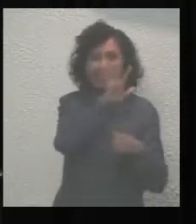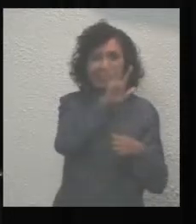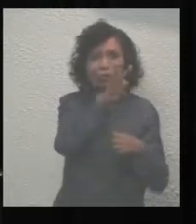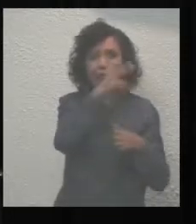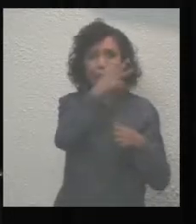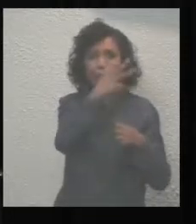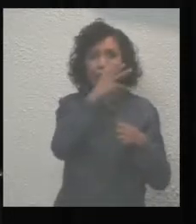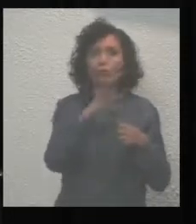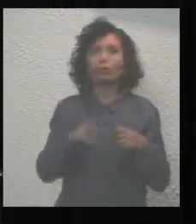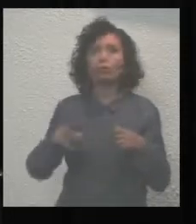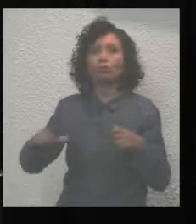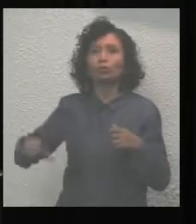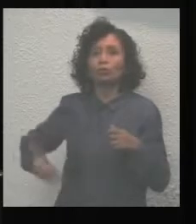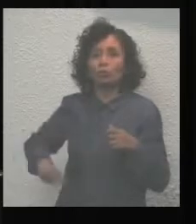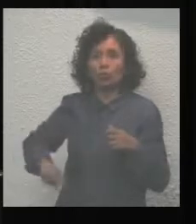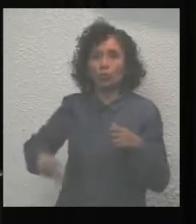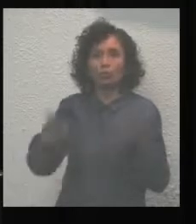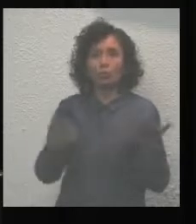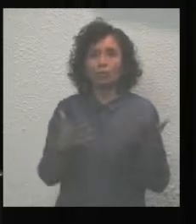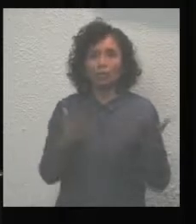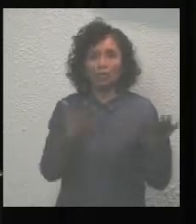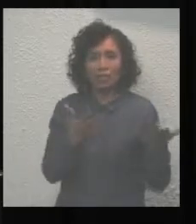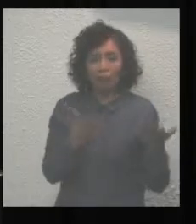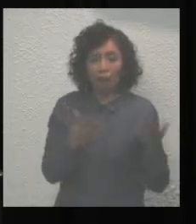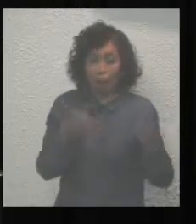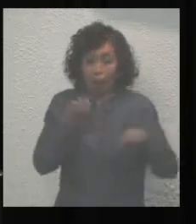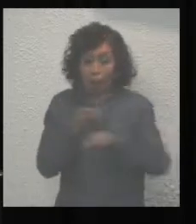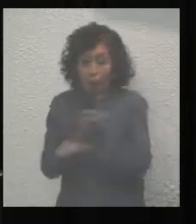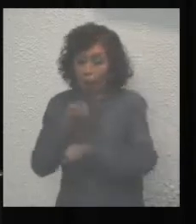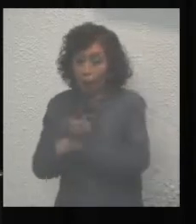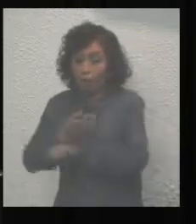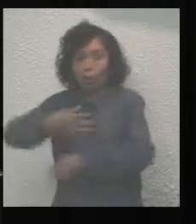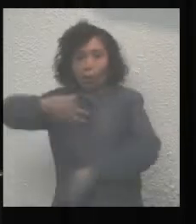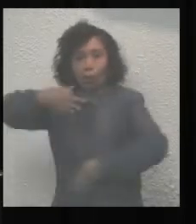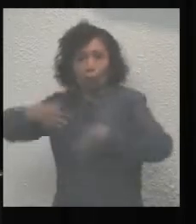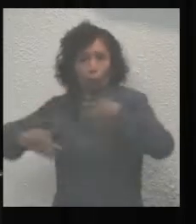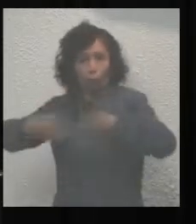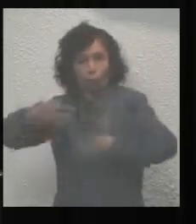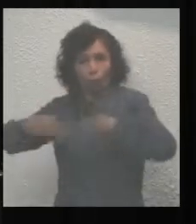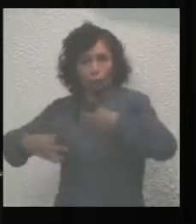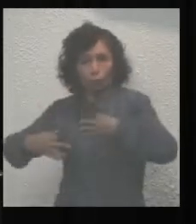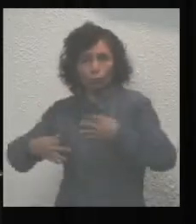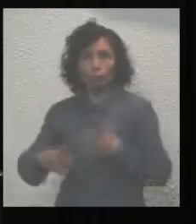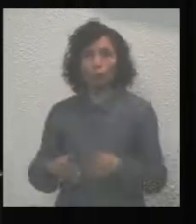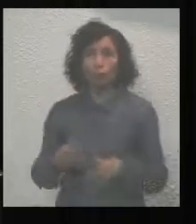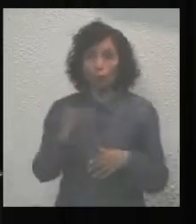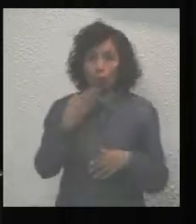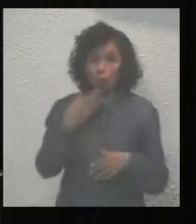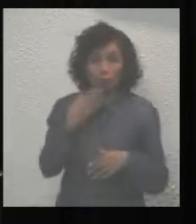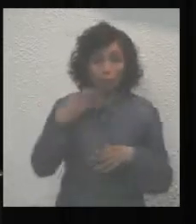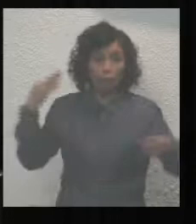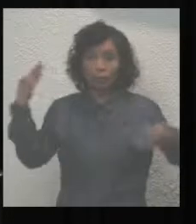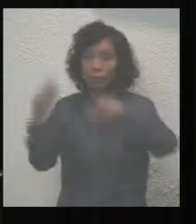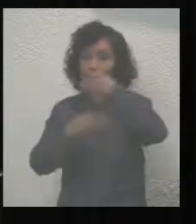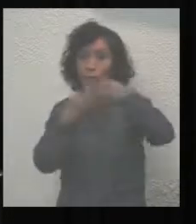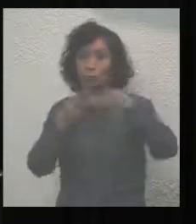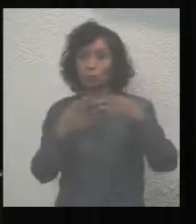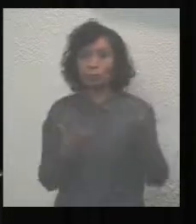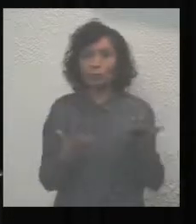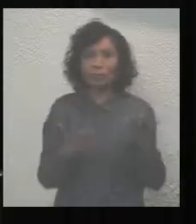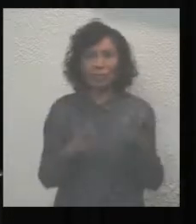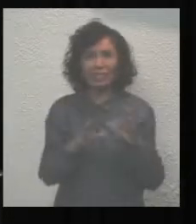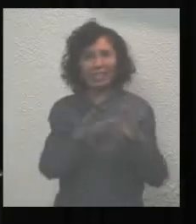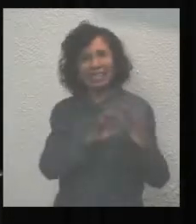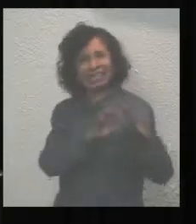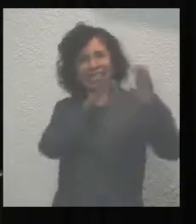tienen lazos consanguíneos a un Estado justo y democrático. Por el bien de todos, tenemos que destruir a los